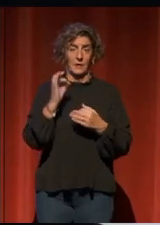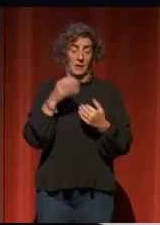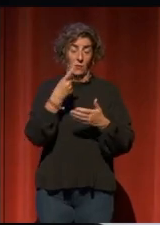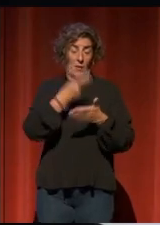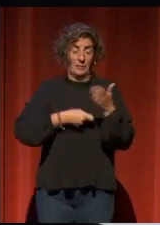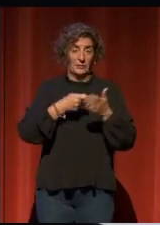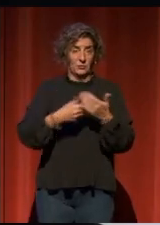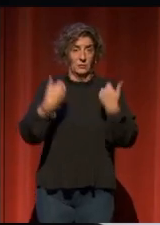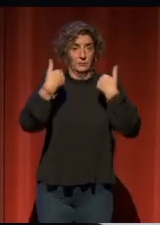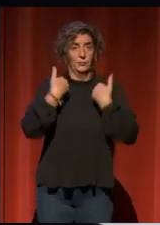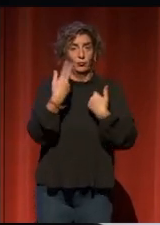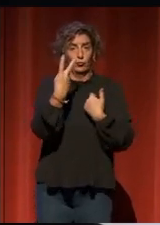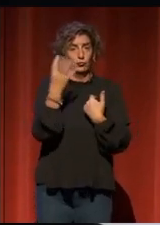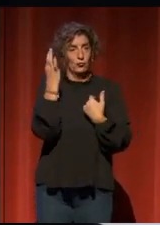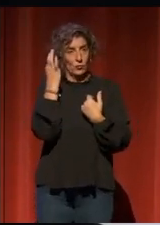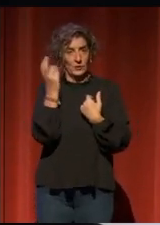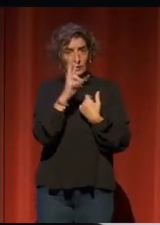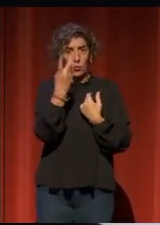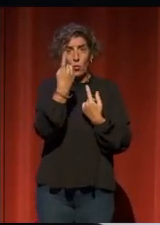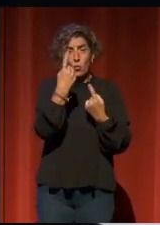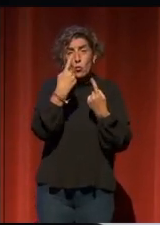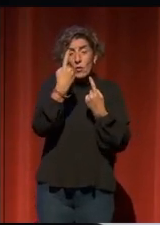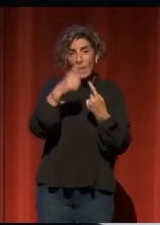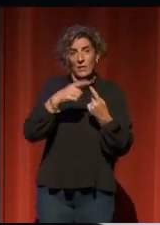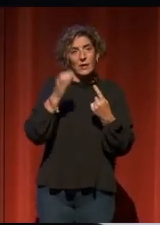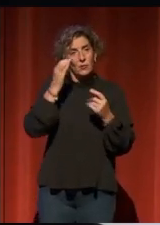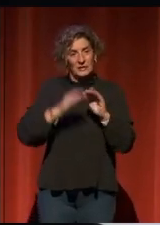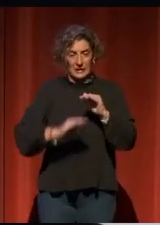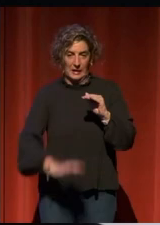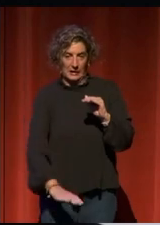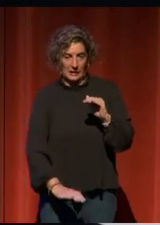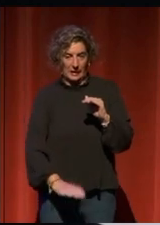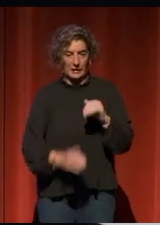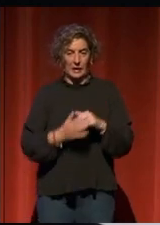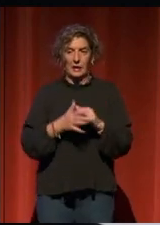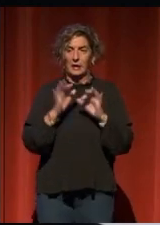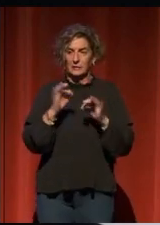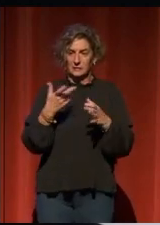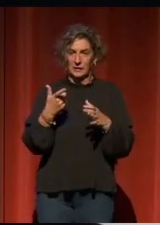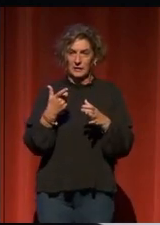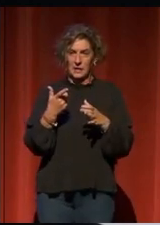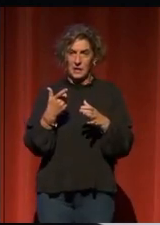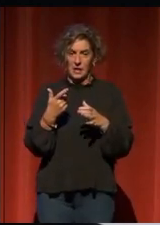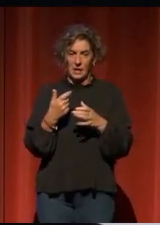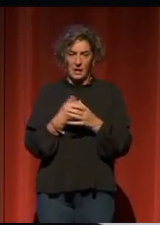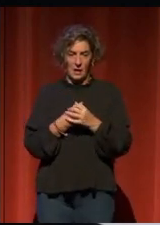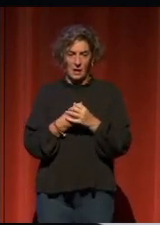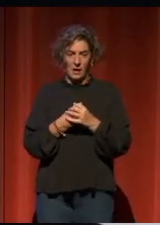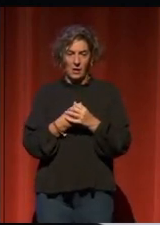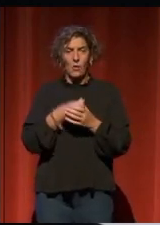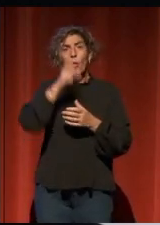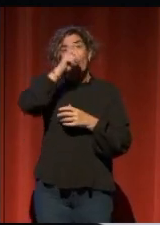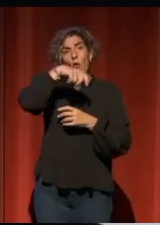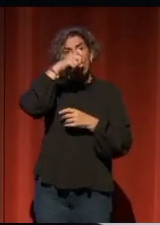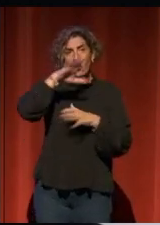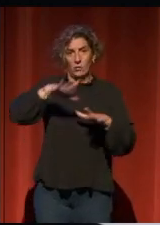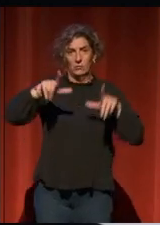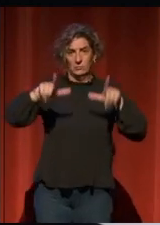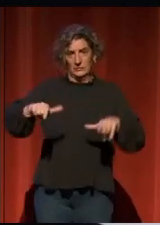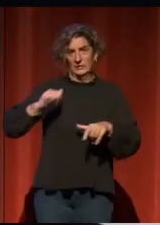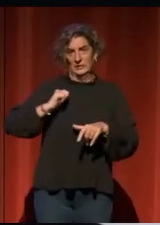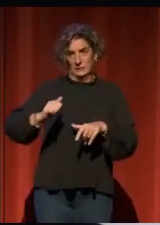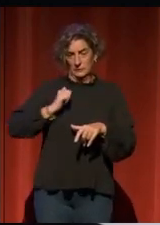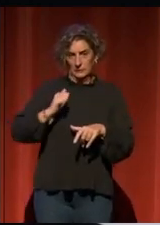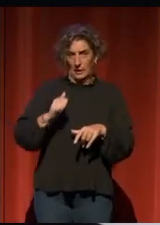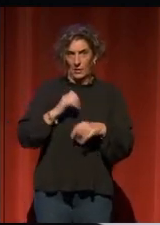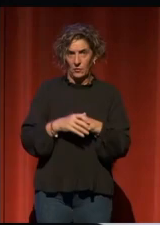mujeres, una de ellas enana, que tenía un loro en la sala de estar. Poco a poco la